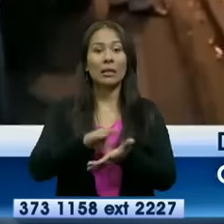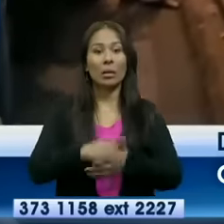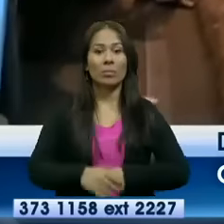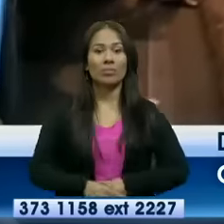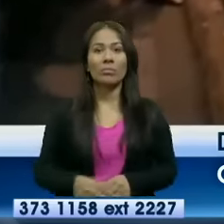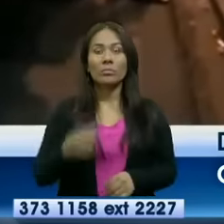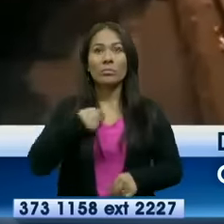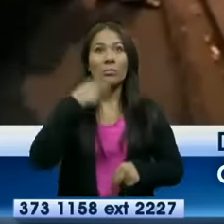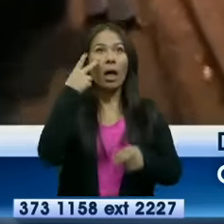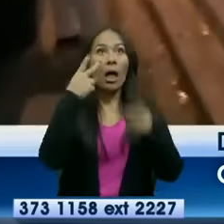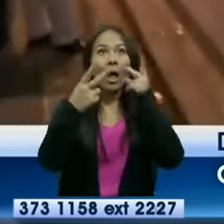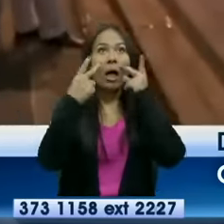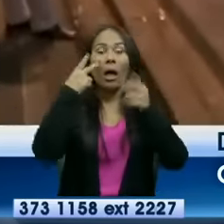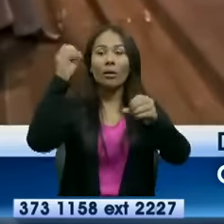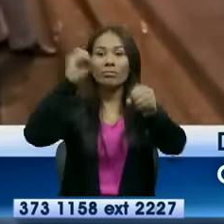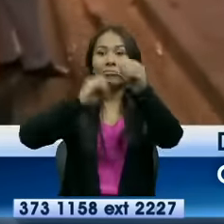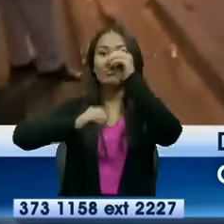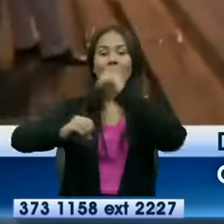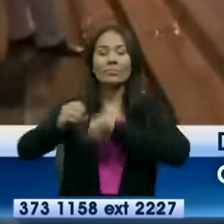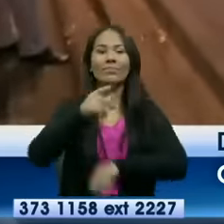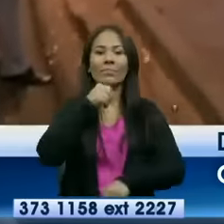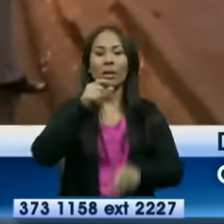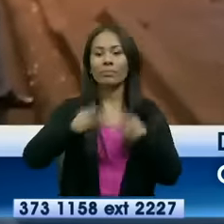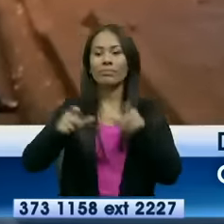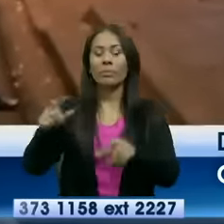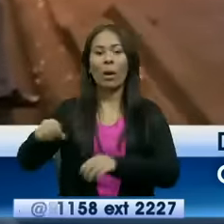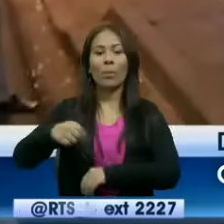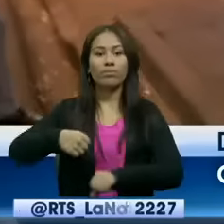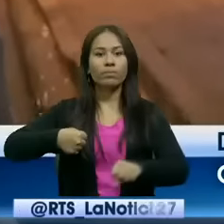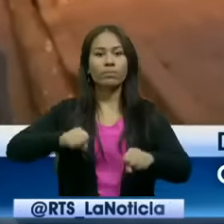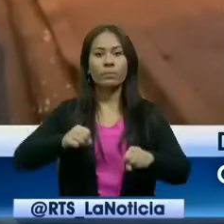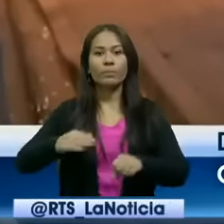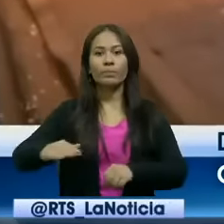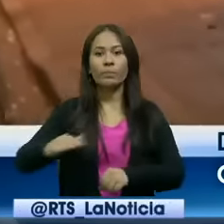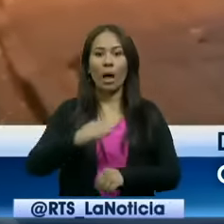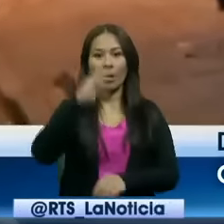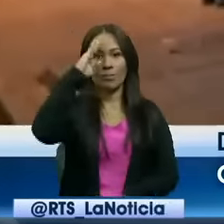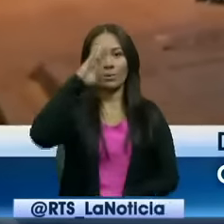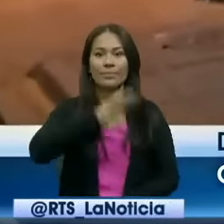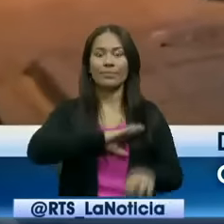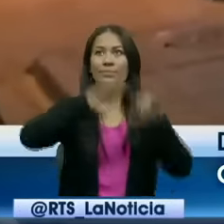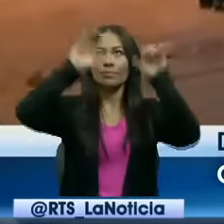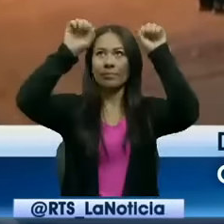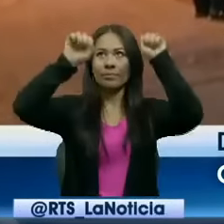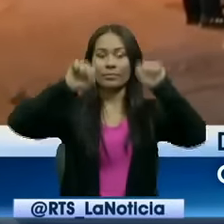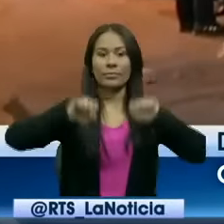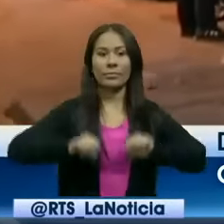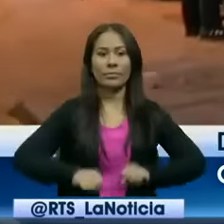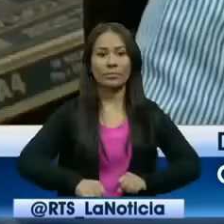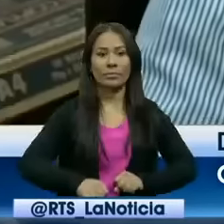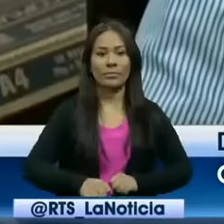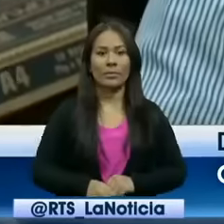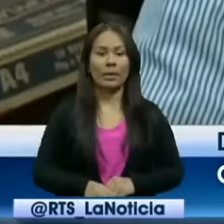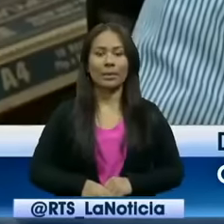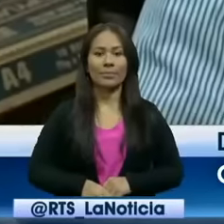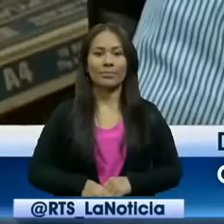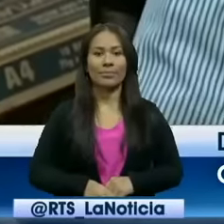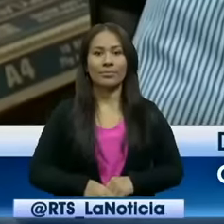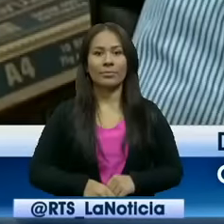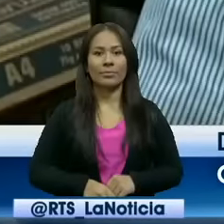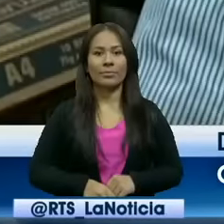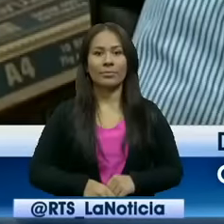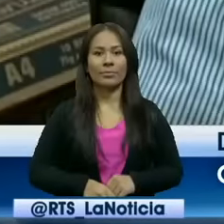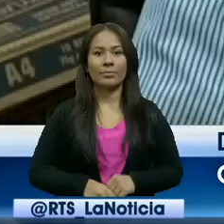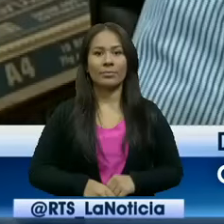observado movimientos de policías, habían procedido a cerrar la puerta del negocio y se dispuso de que nadie ingrese